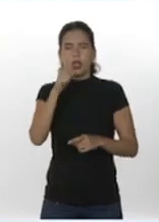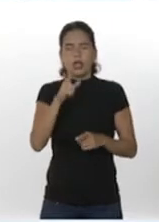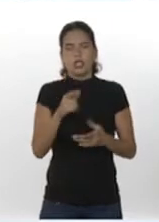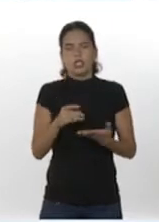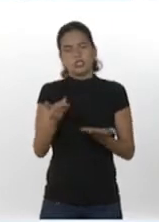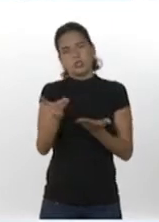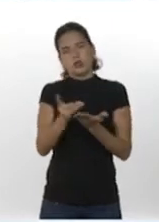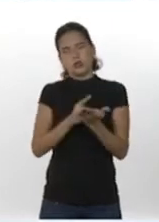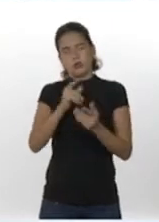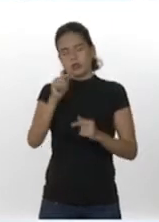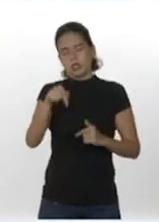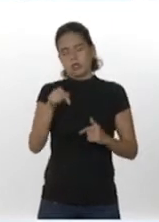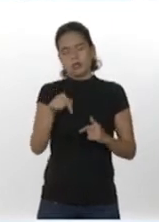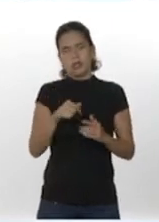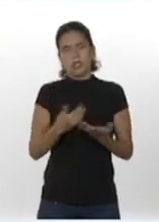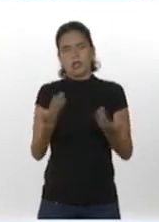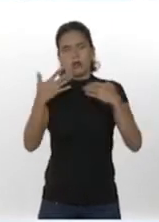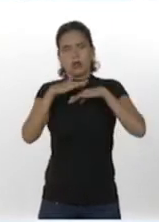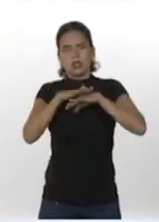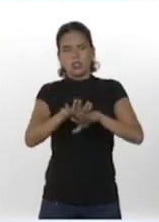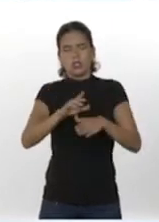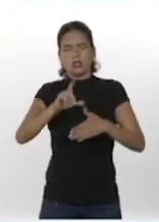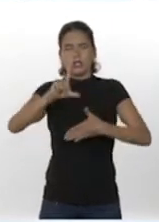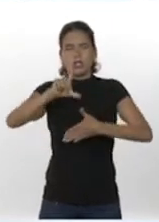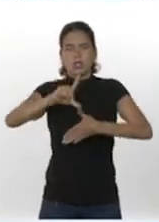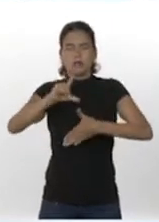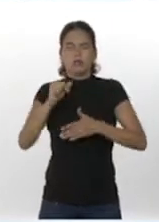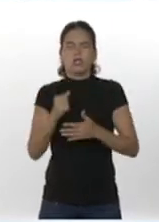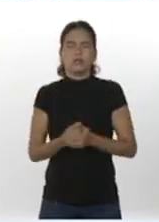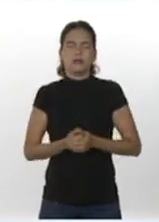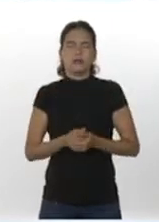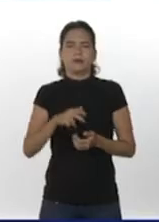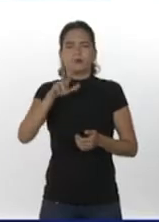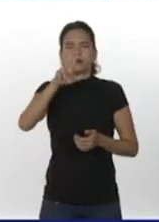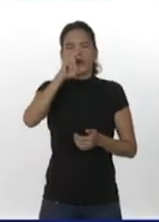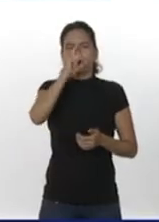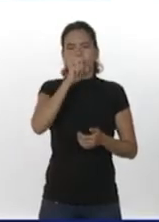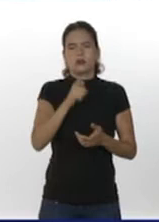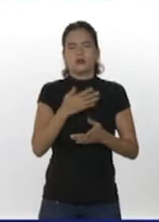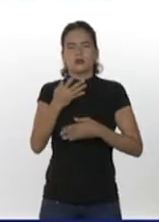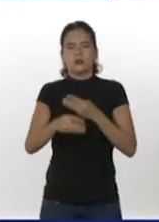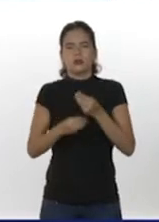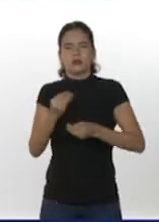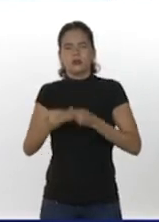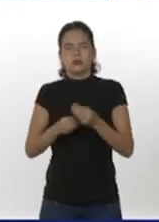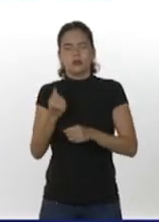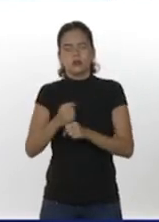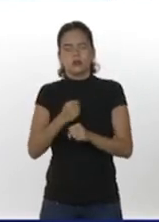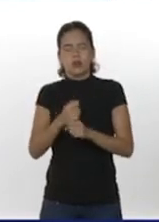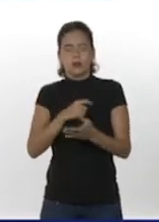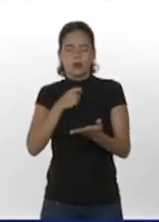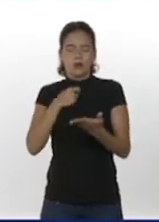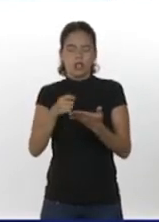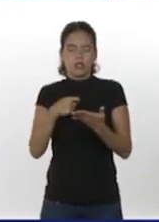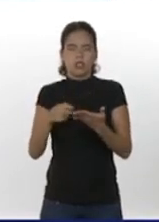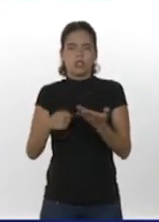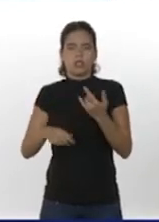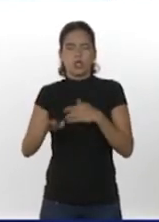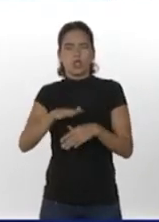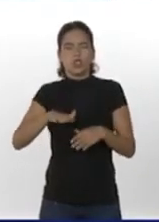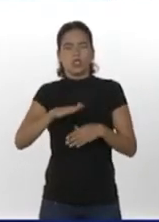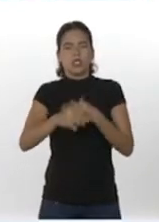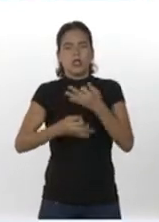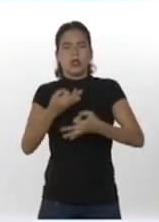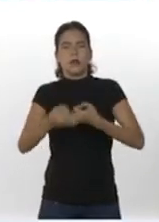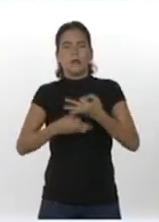de Jamaica en la actualidad con la integración latinoamericana. Para tercer año van a elaborar un trabajo escrito donde